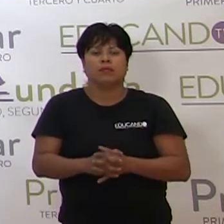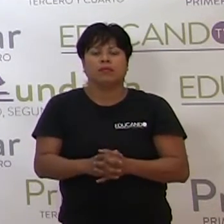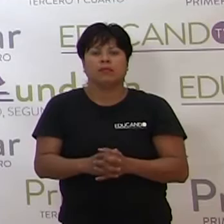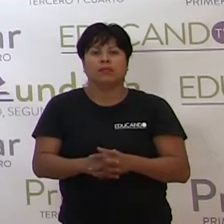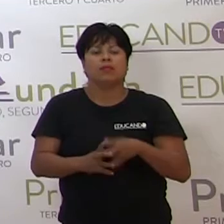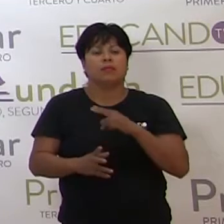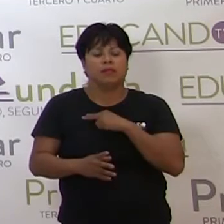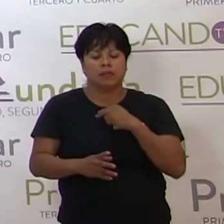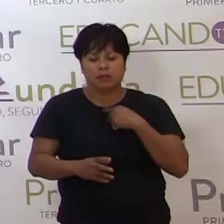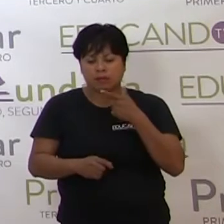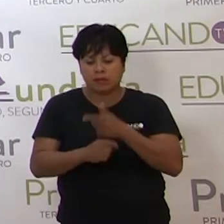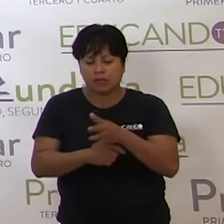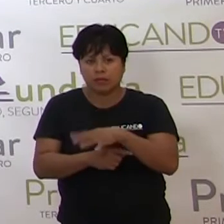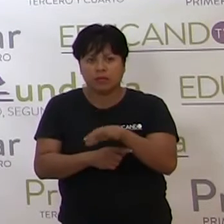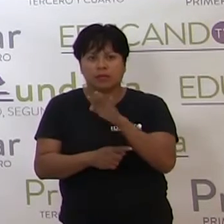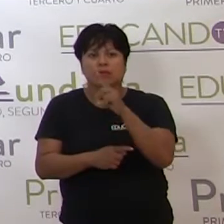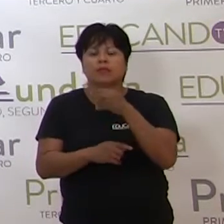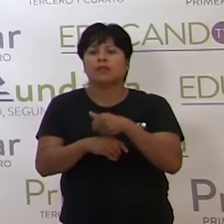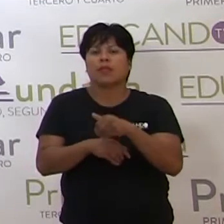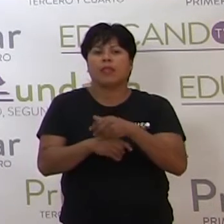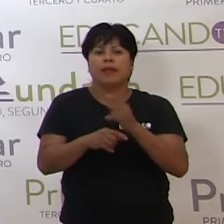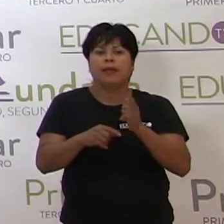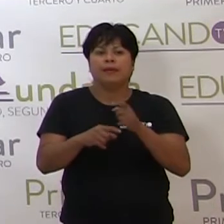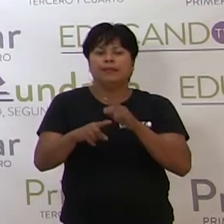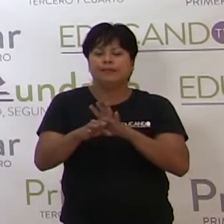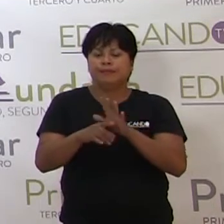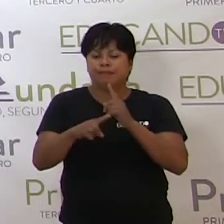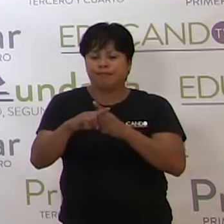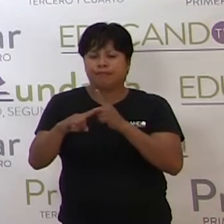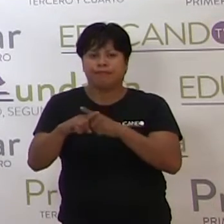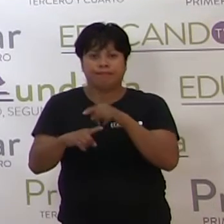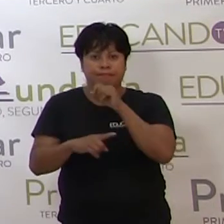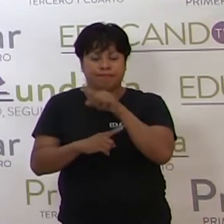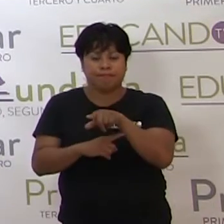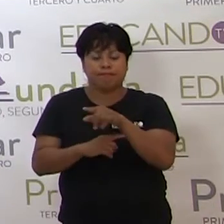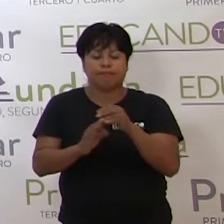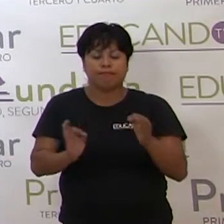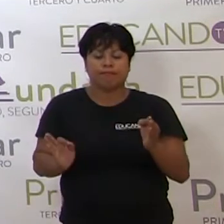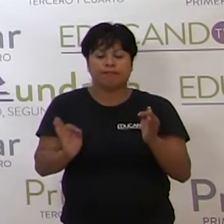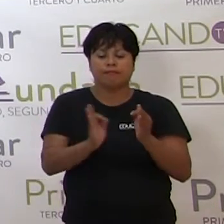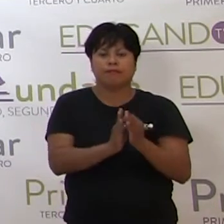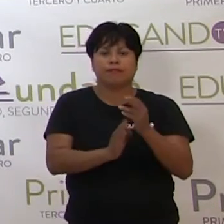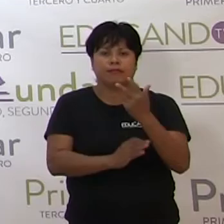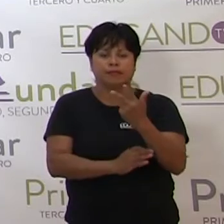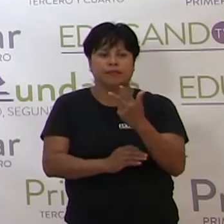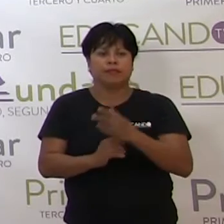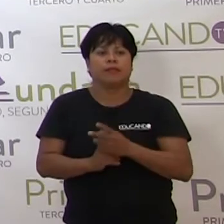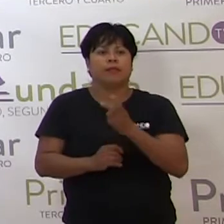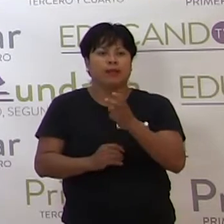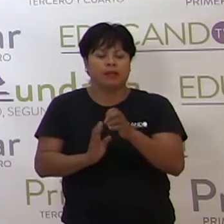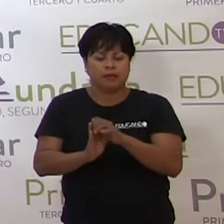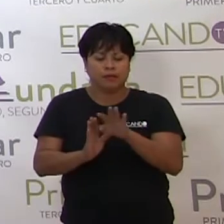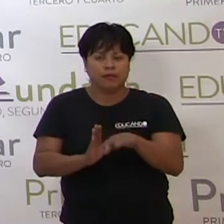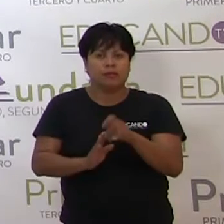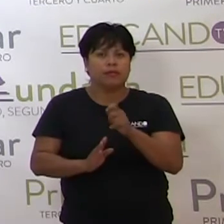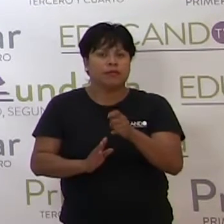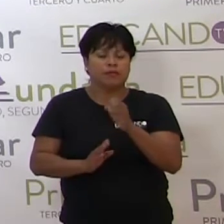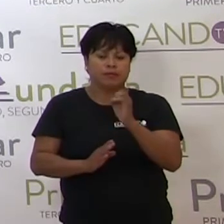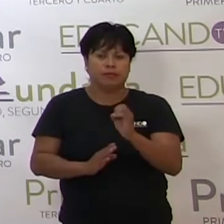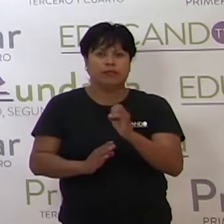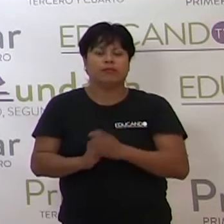Voy a encontrar un número que multiplicado por él se acerque a 8. Y en este caso pienso que es